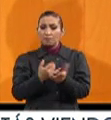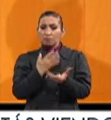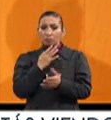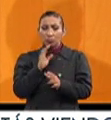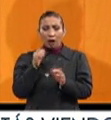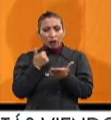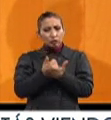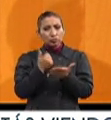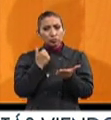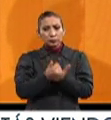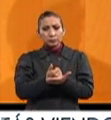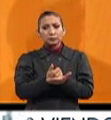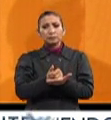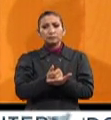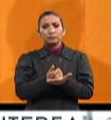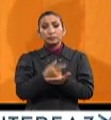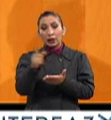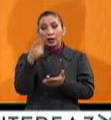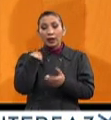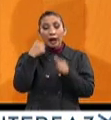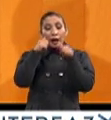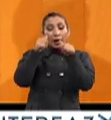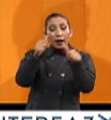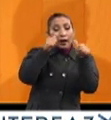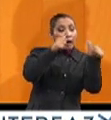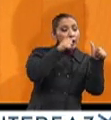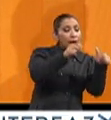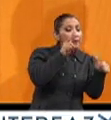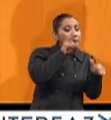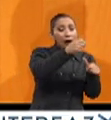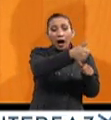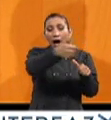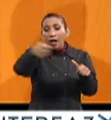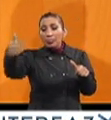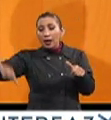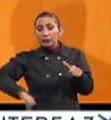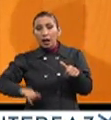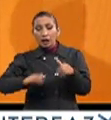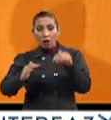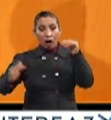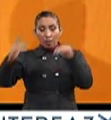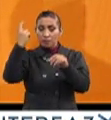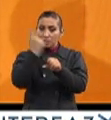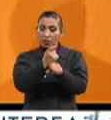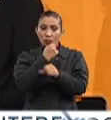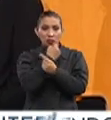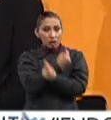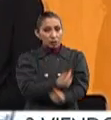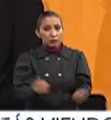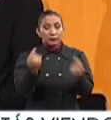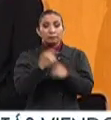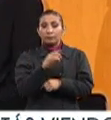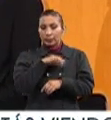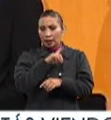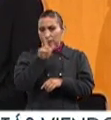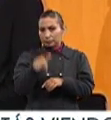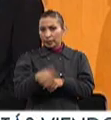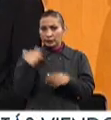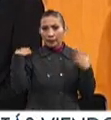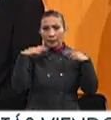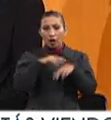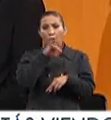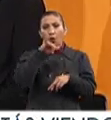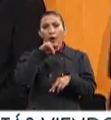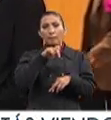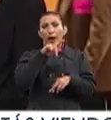eficaz que escuche y que vea el interés superior de la niñez. En su oportunidad, el